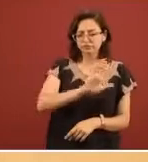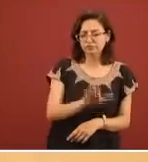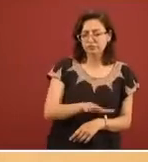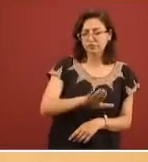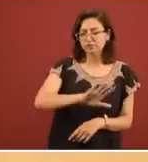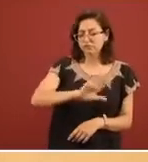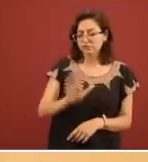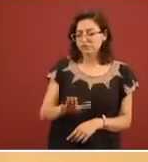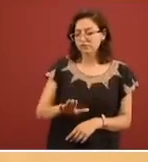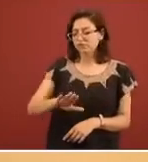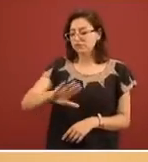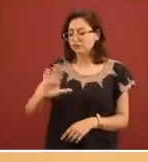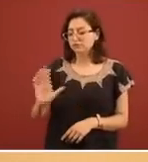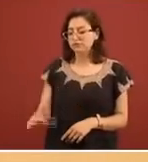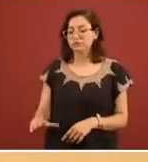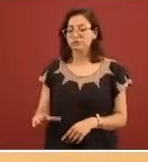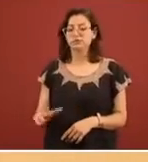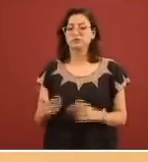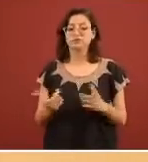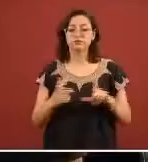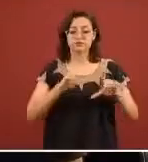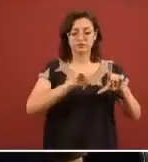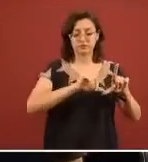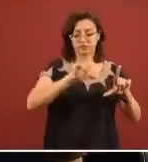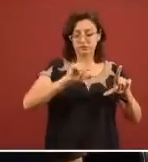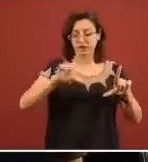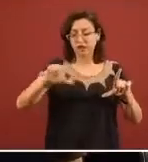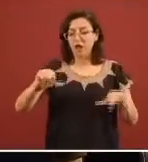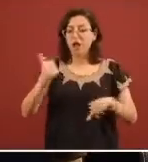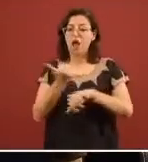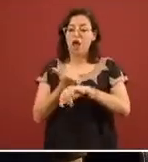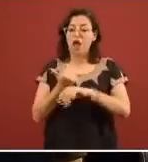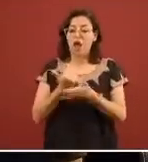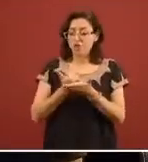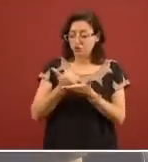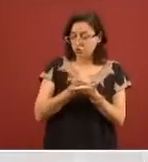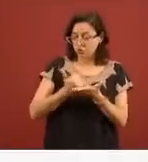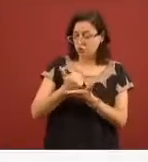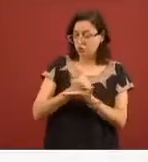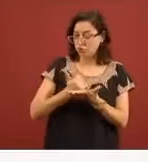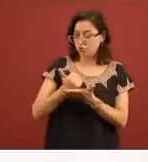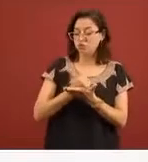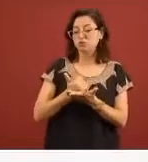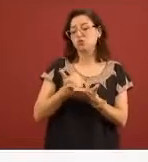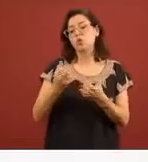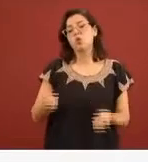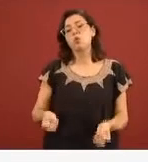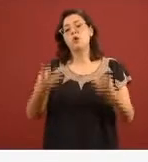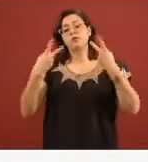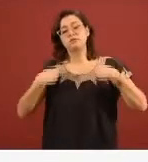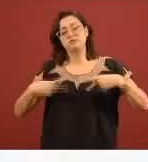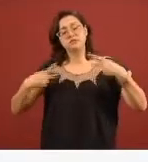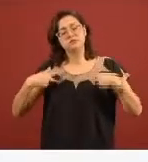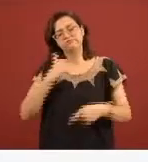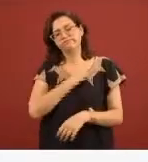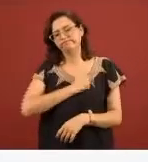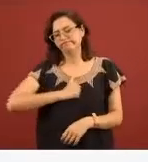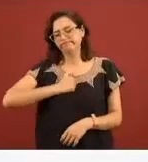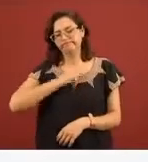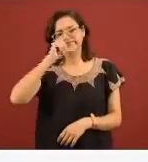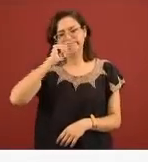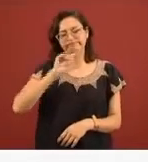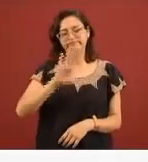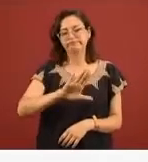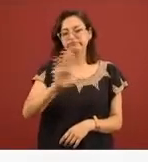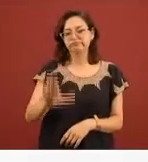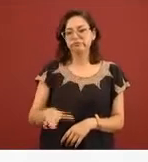han producido en tanto en las barras azules, son la cantidad de defunciones, personas que lamentablemente han fallecido, pero en la